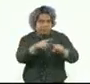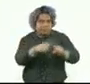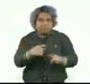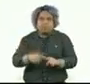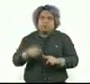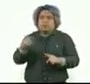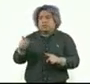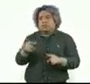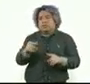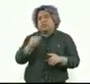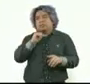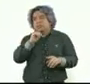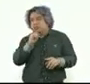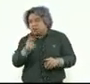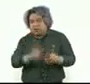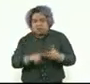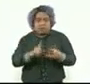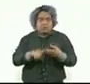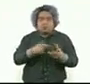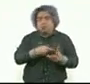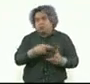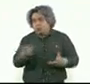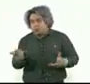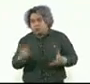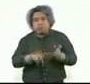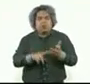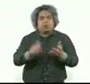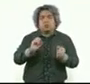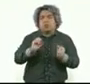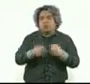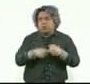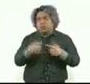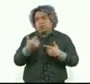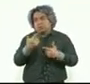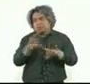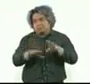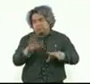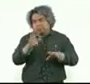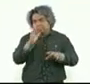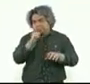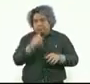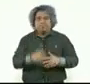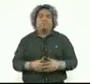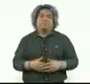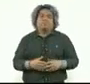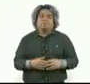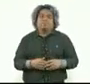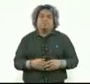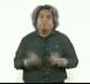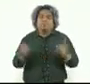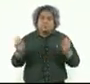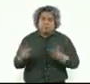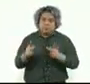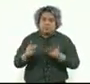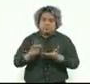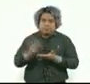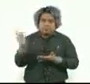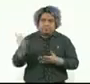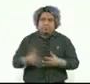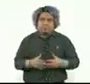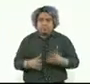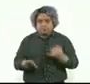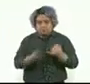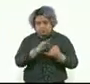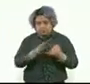difícil acceso y que tienen un mayor problema de disponibilidad de servicios. Gracias a todos.